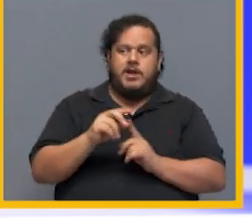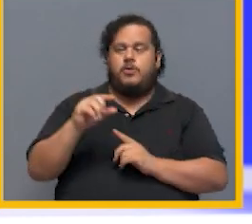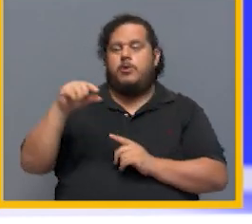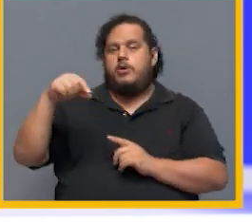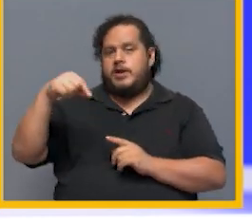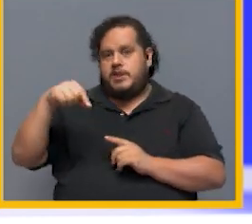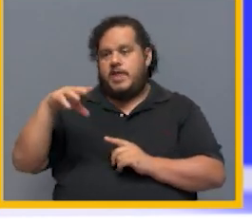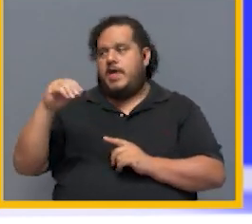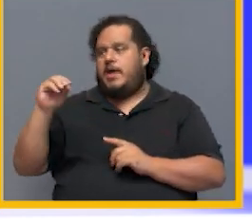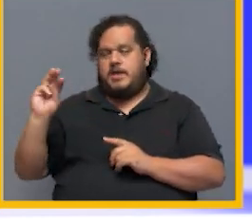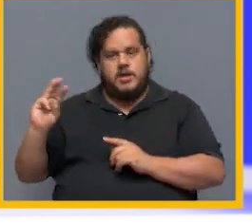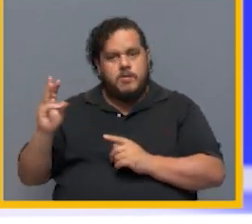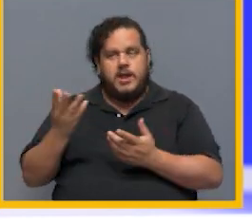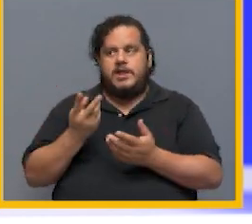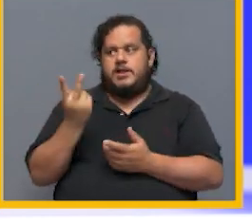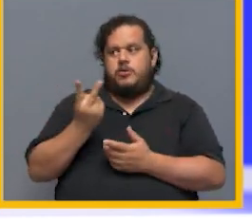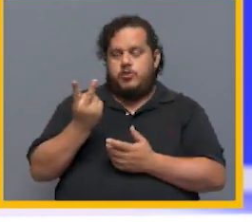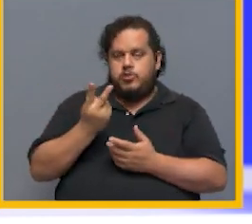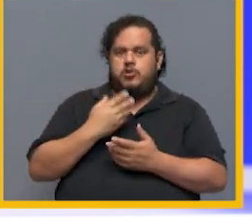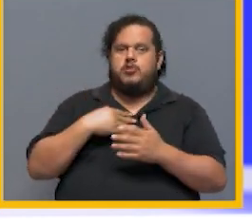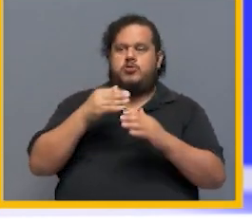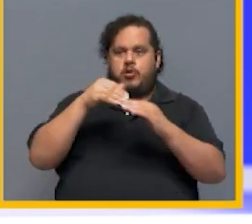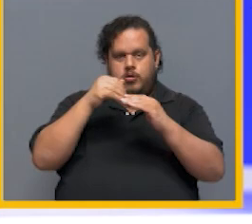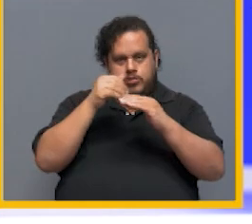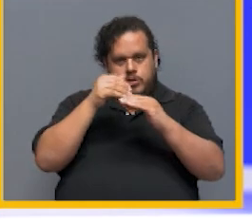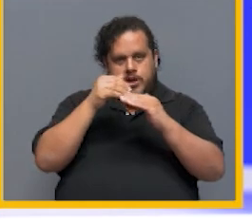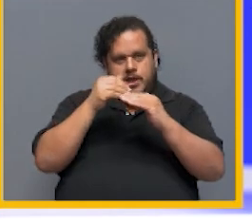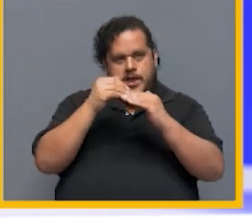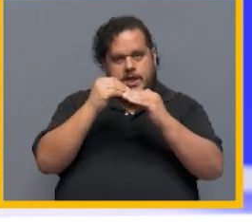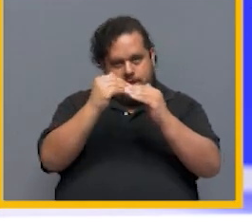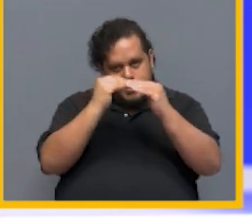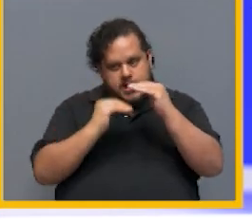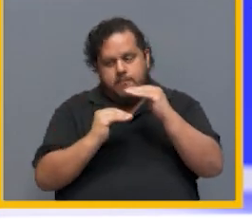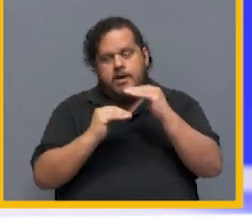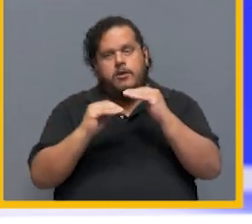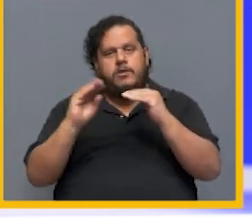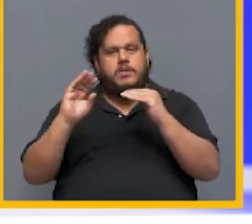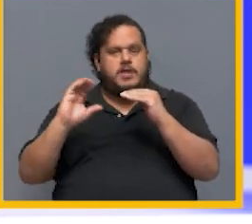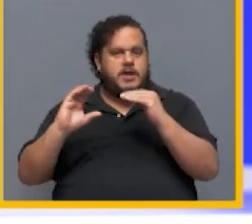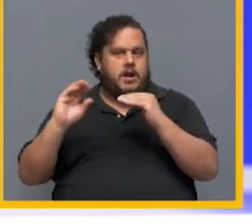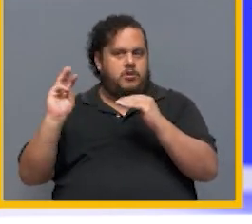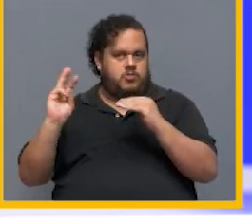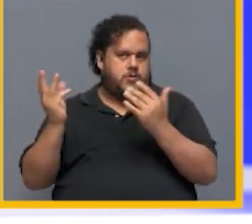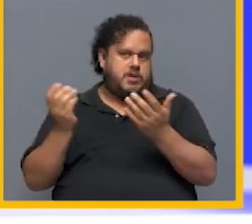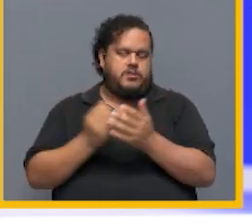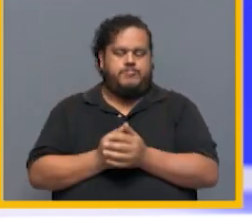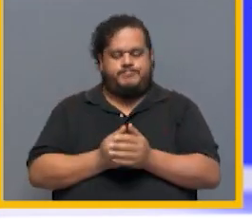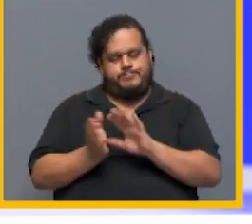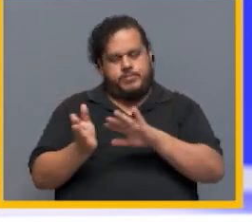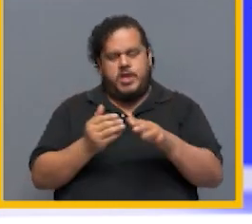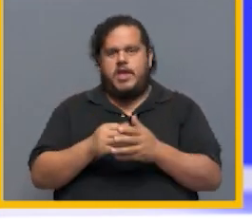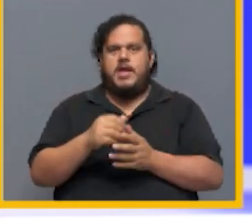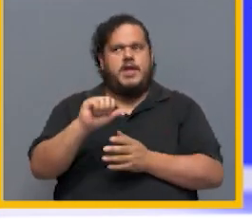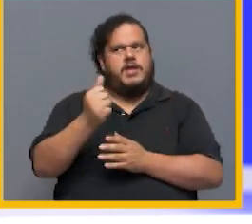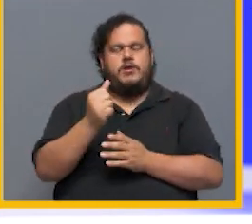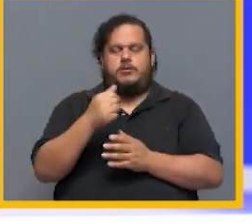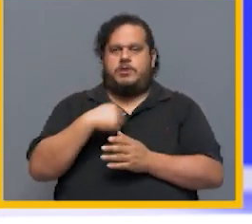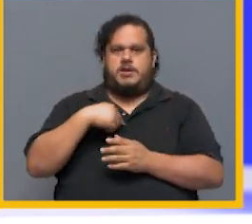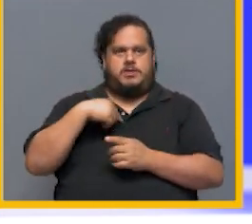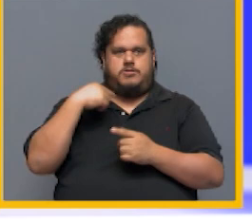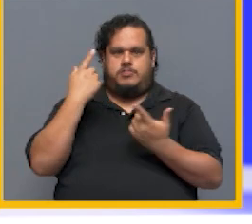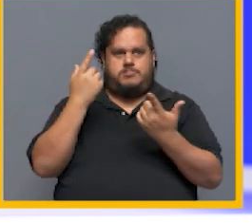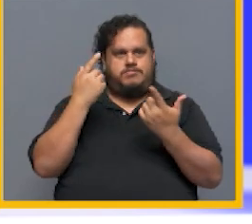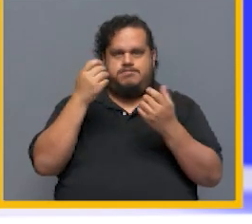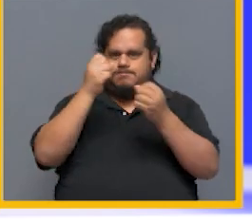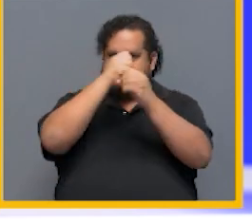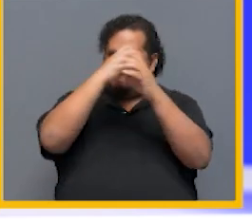Watson y piensan muy parecido a él. Y el otro que me dejaría en un limbo es Paté, que no sé, Paté se me hace que es un tipo que sabe mucho